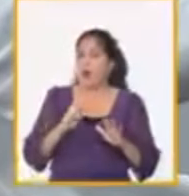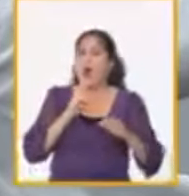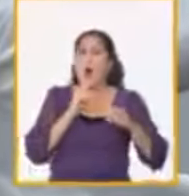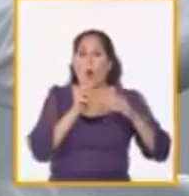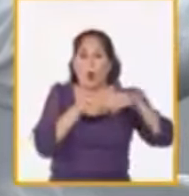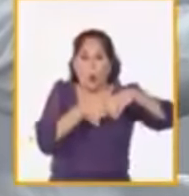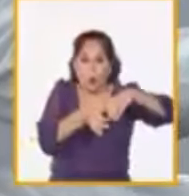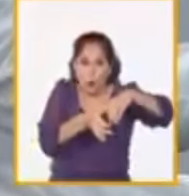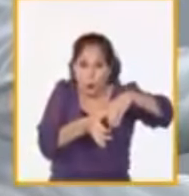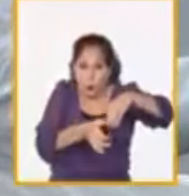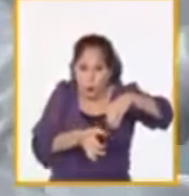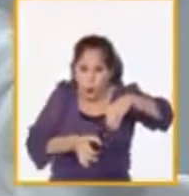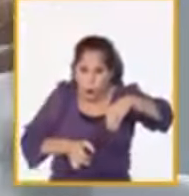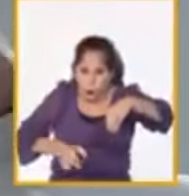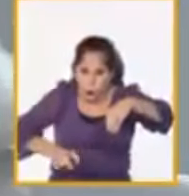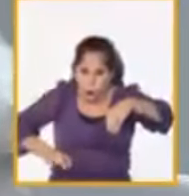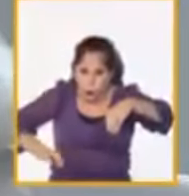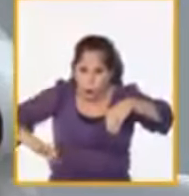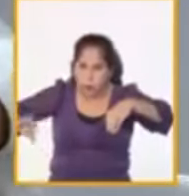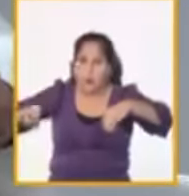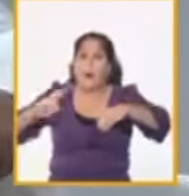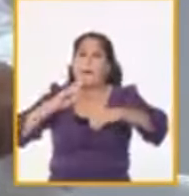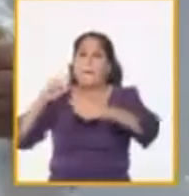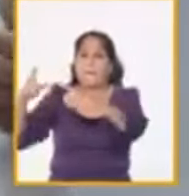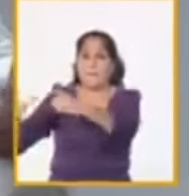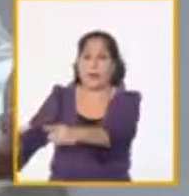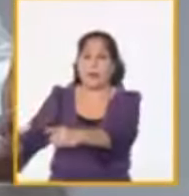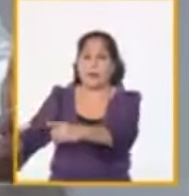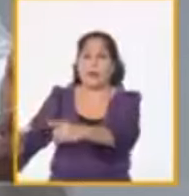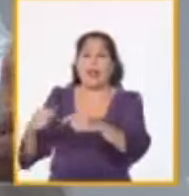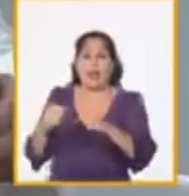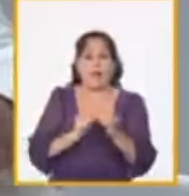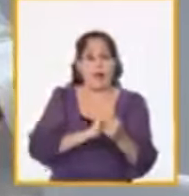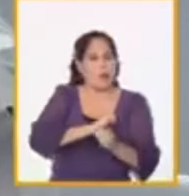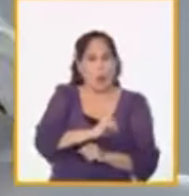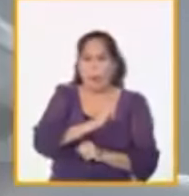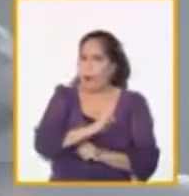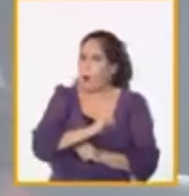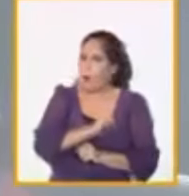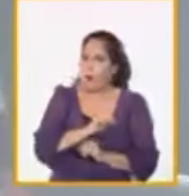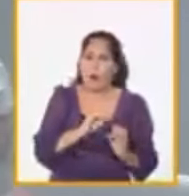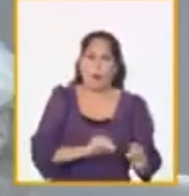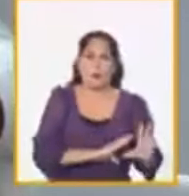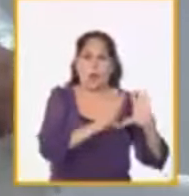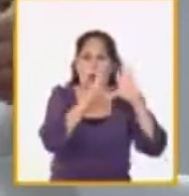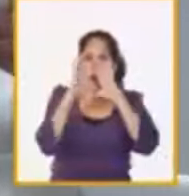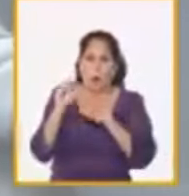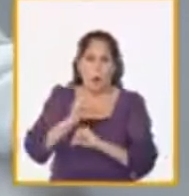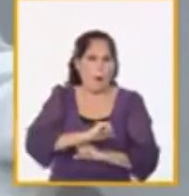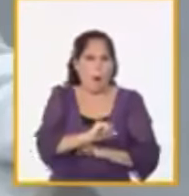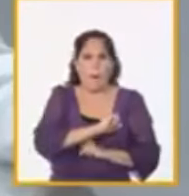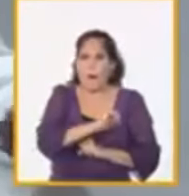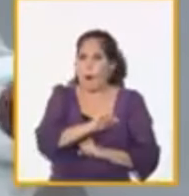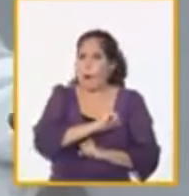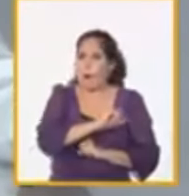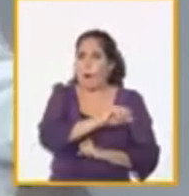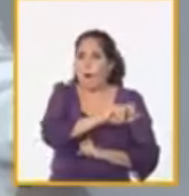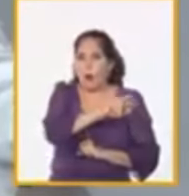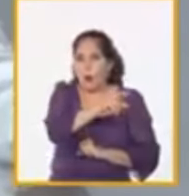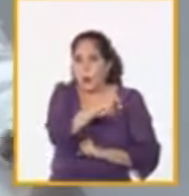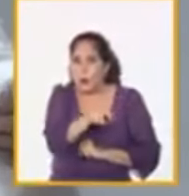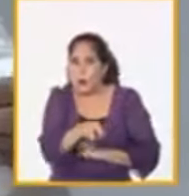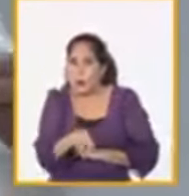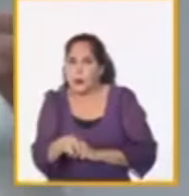abierto y llega hasta la presa. Y si no se bombea permanente, el agua que usted bombea cuando cae al canal abierto sin